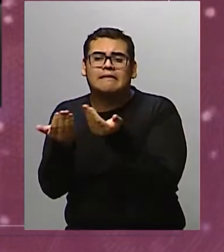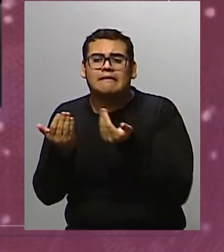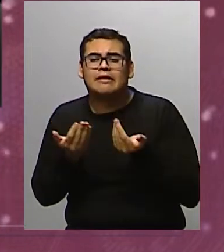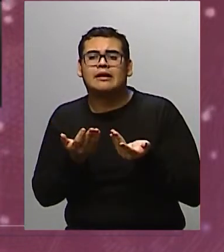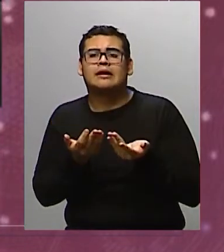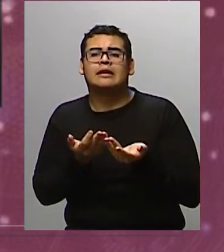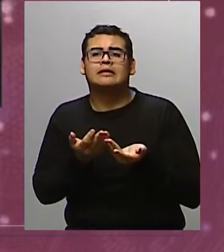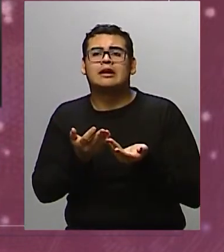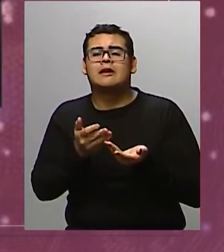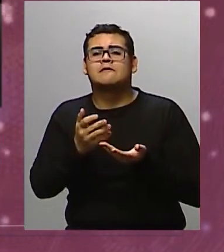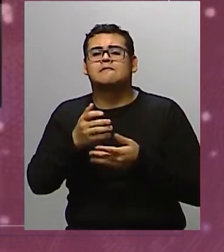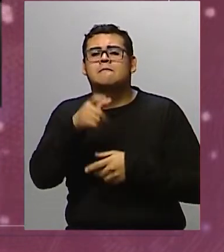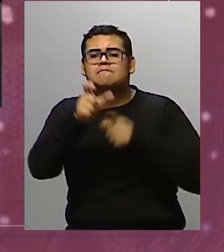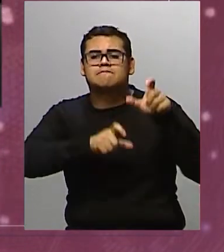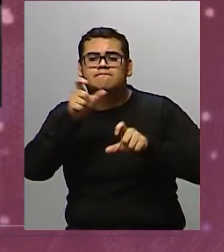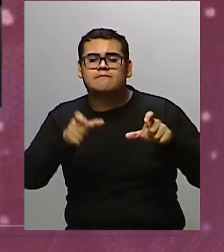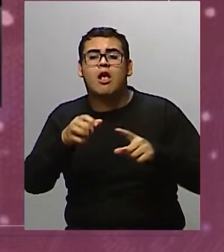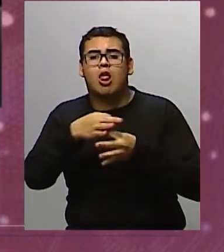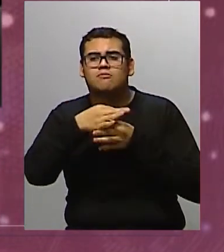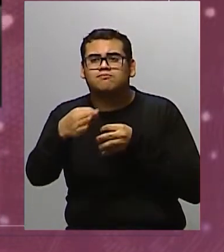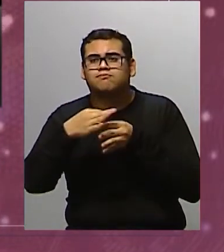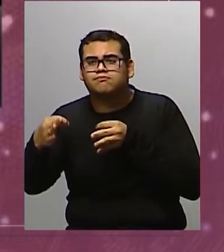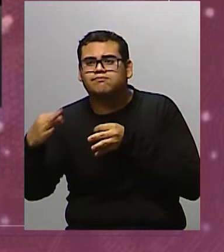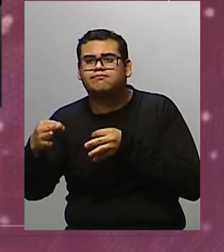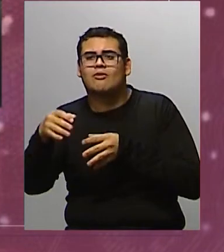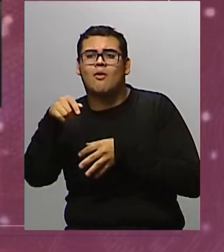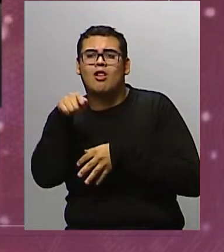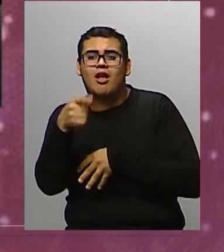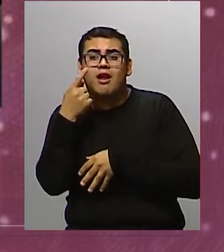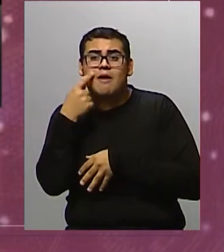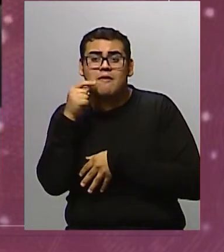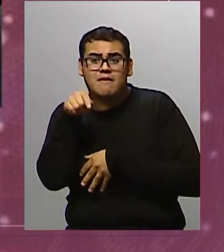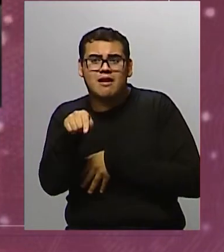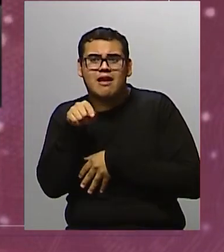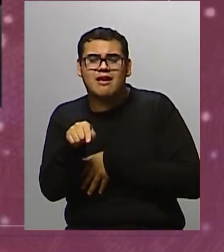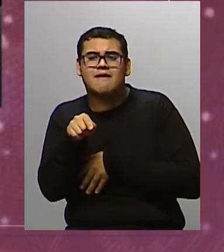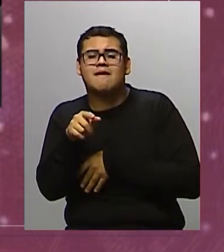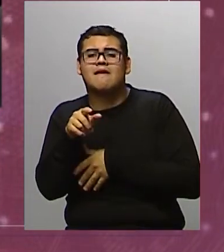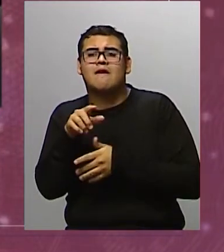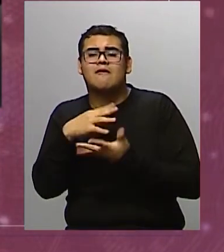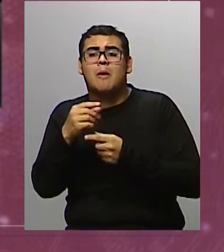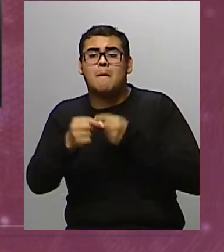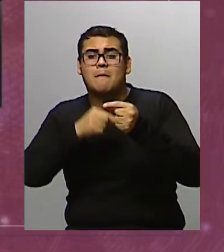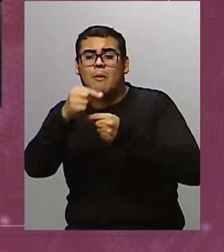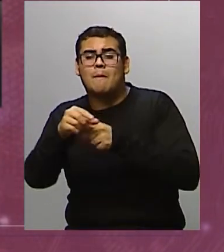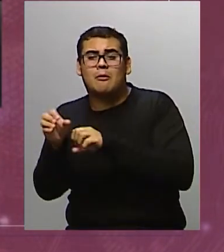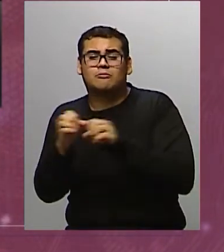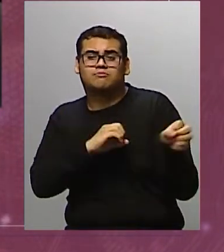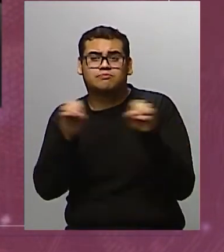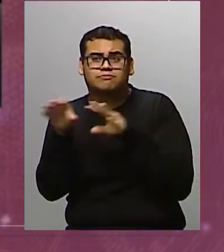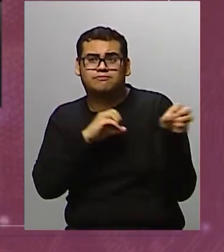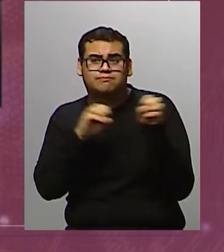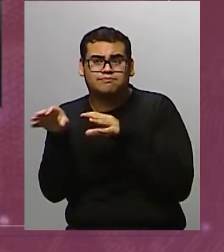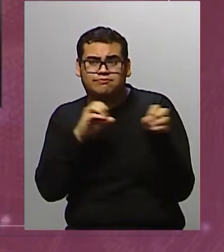las comunidades, la gente, los pueblos que viven alrededor y que viven de estos sistemas empiezan a migrar, se empiezan a ir. En el